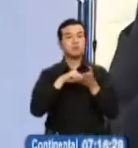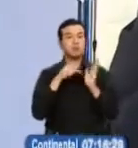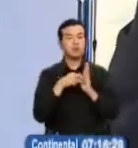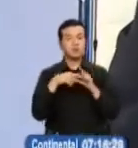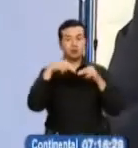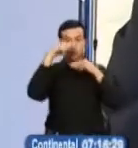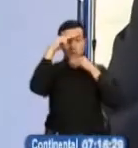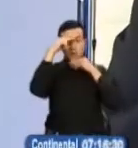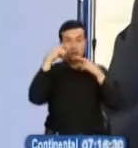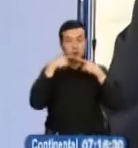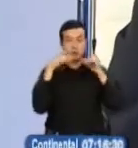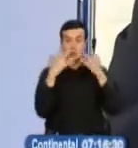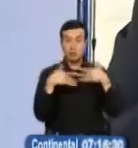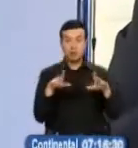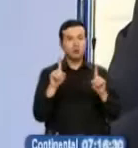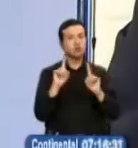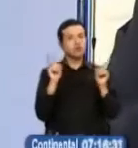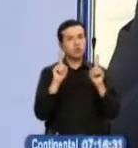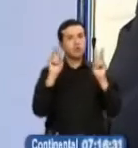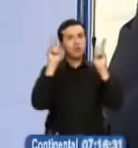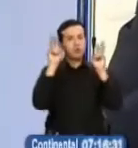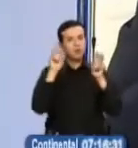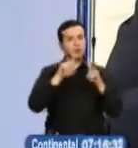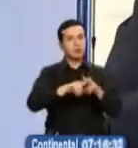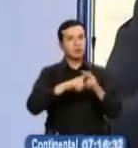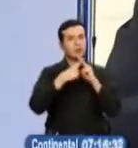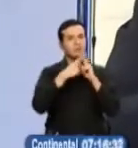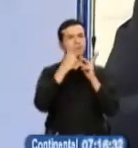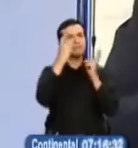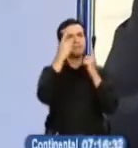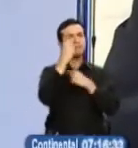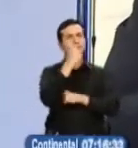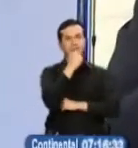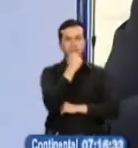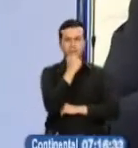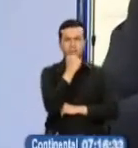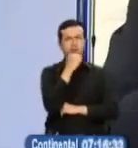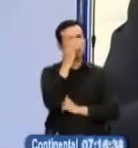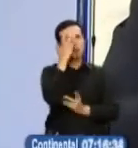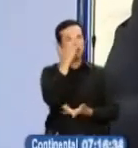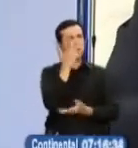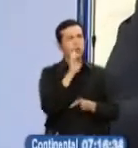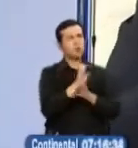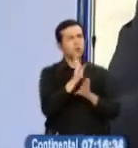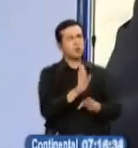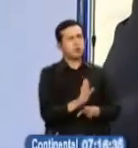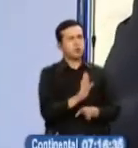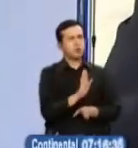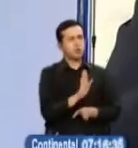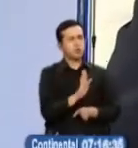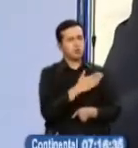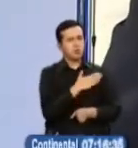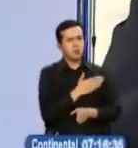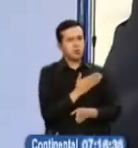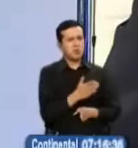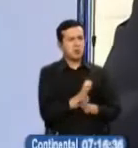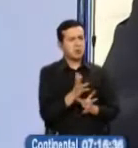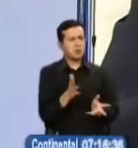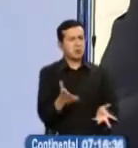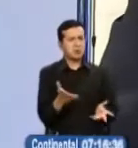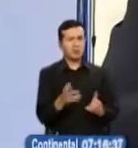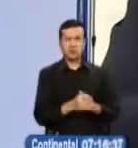una noticia tan solo. Es un tema de comenzarse a preguntar por qué los ecuatorianos no creen en su